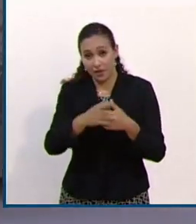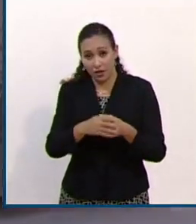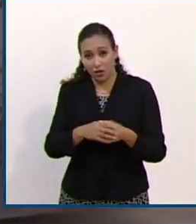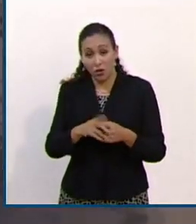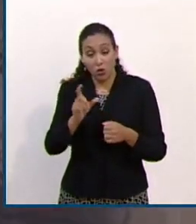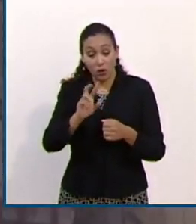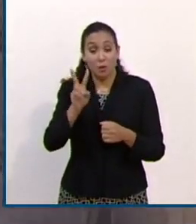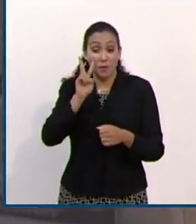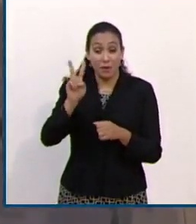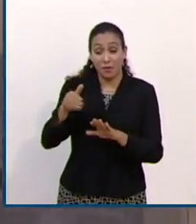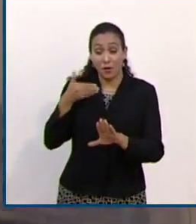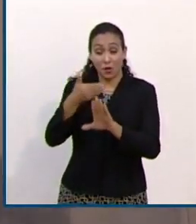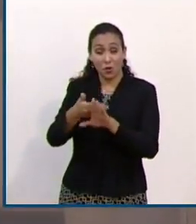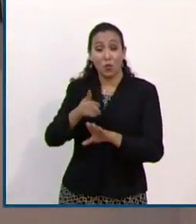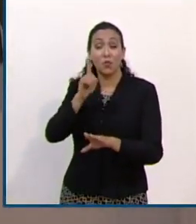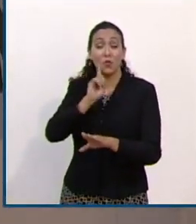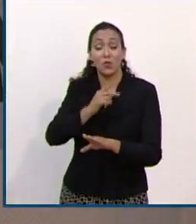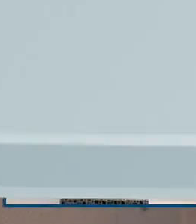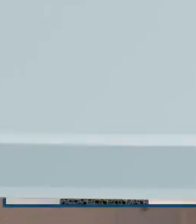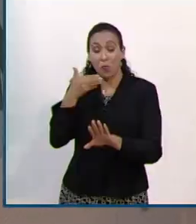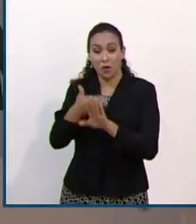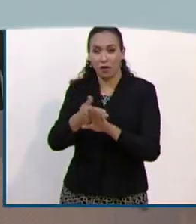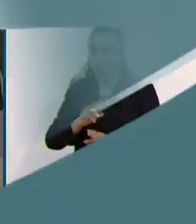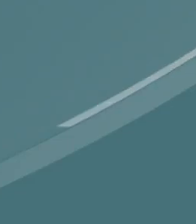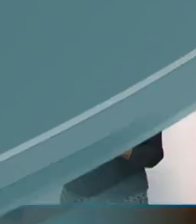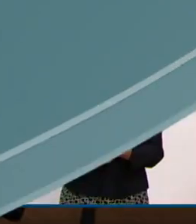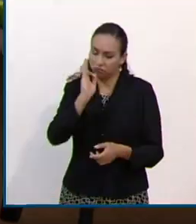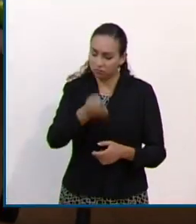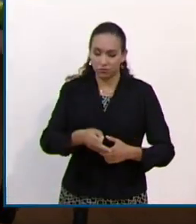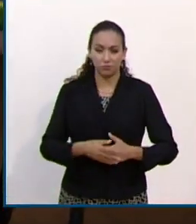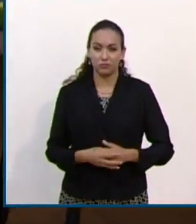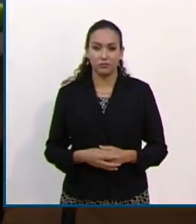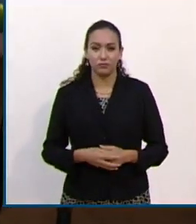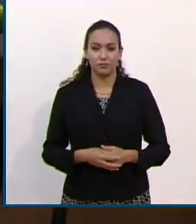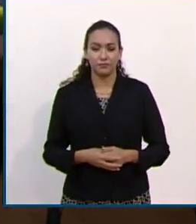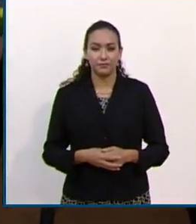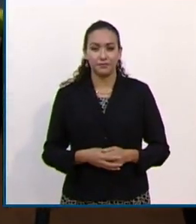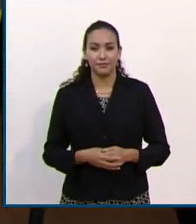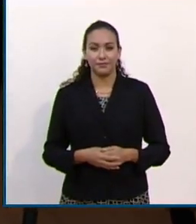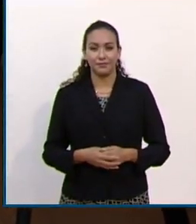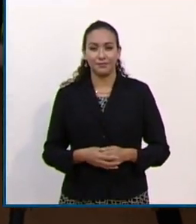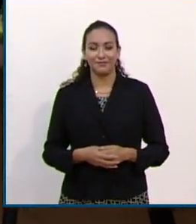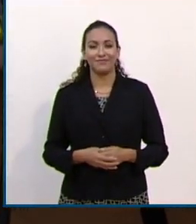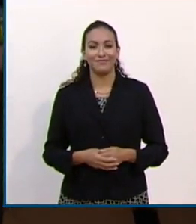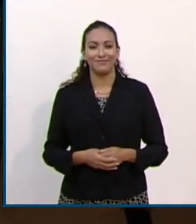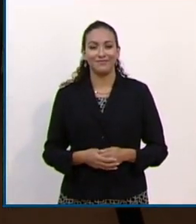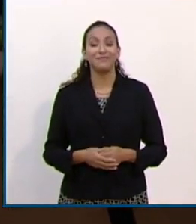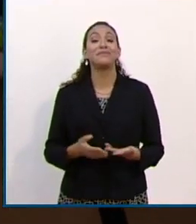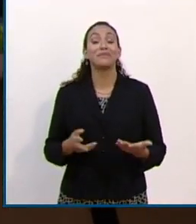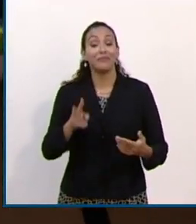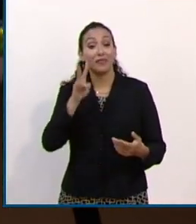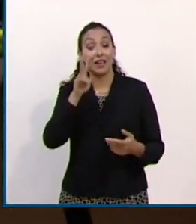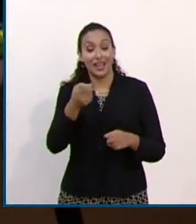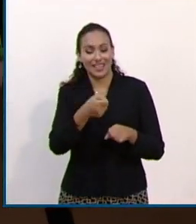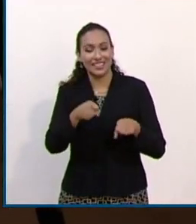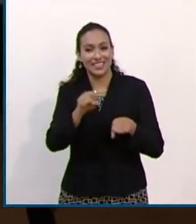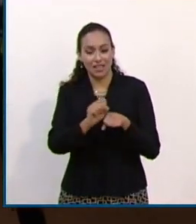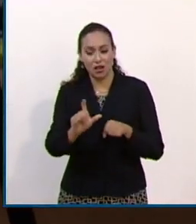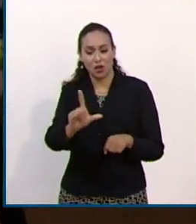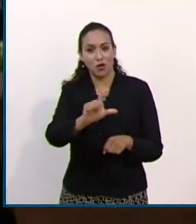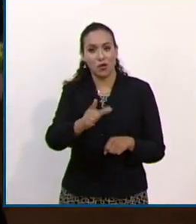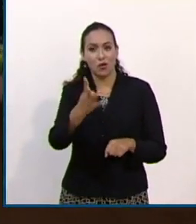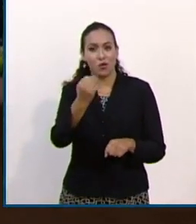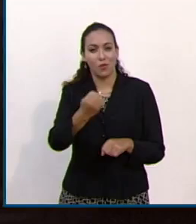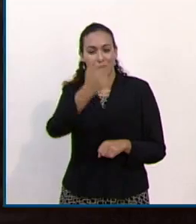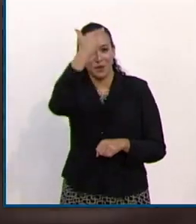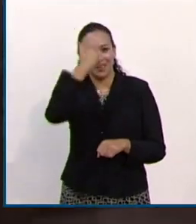violencia política de género. Y en los estrenos de la semana, este lunes a las 9 de